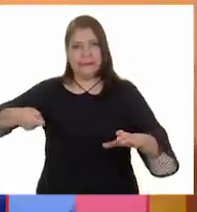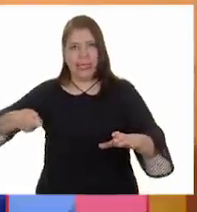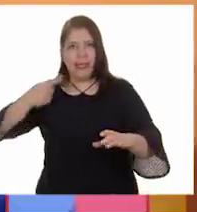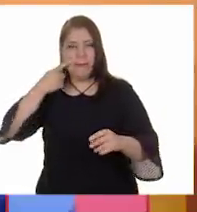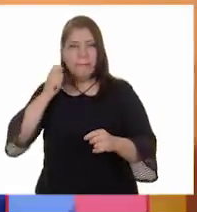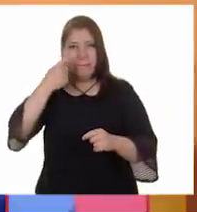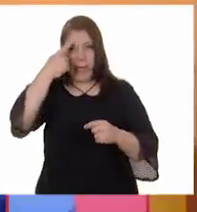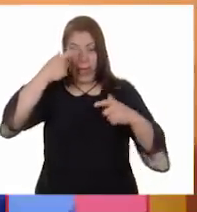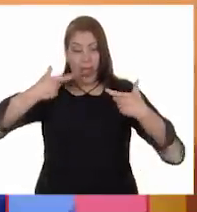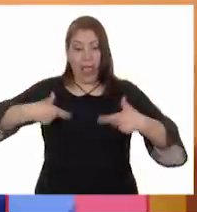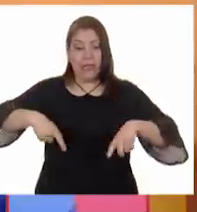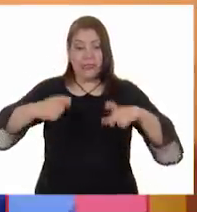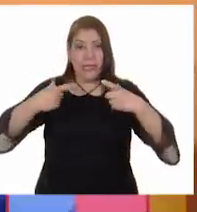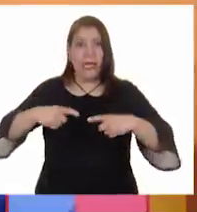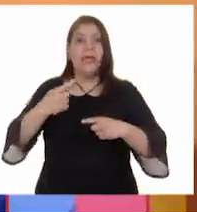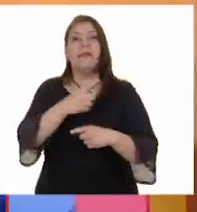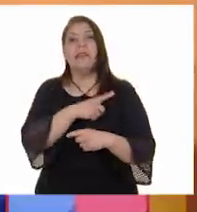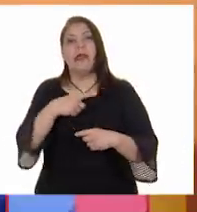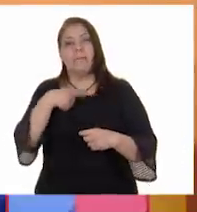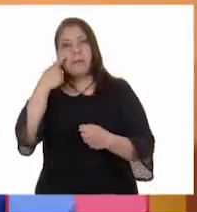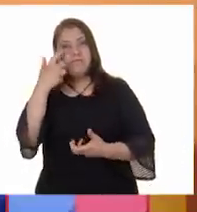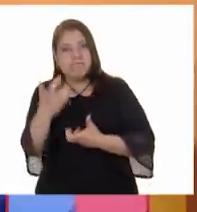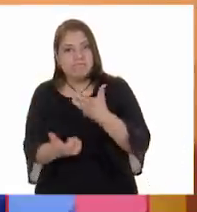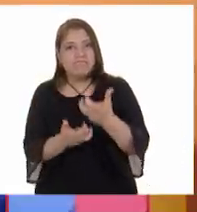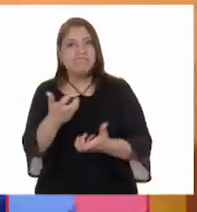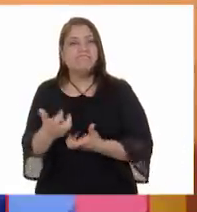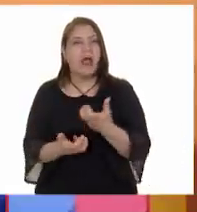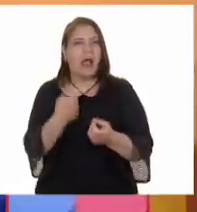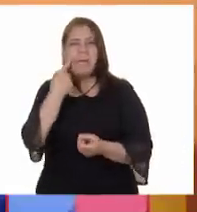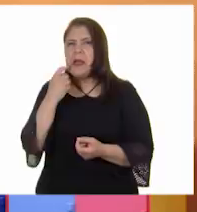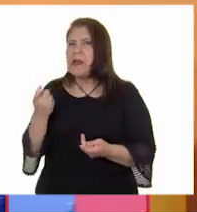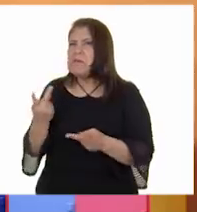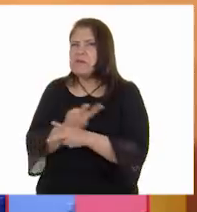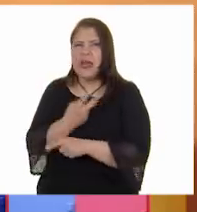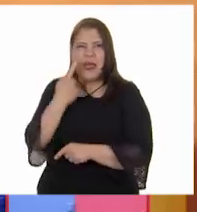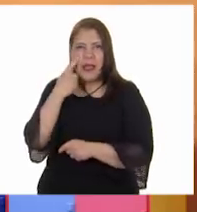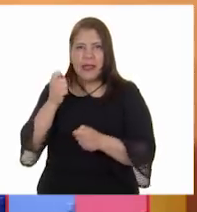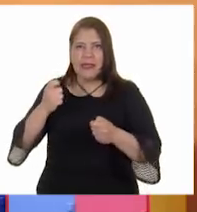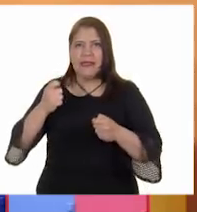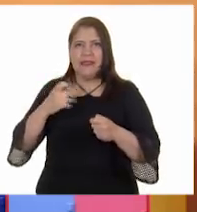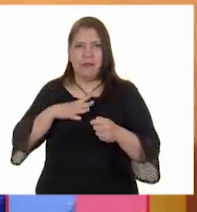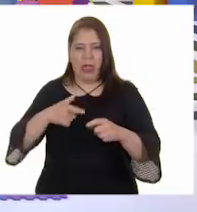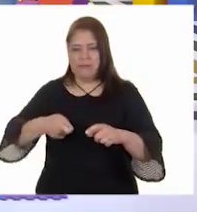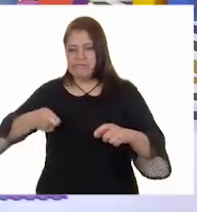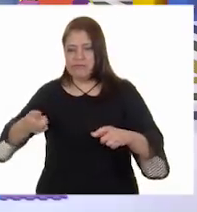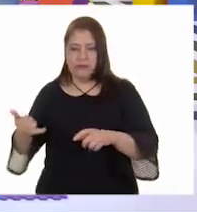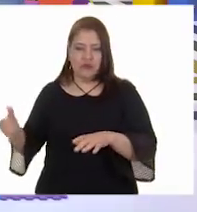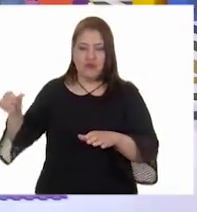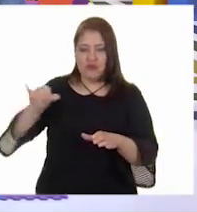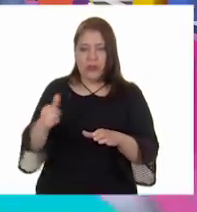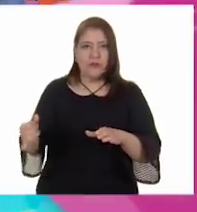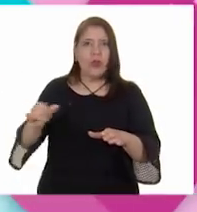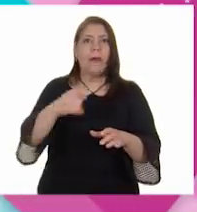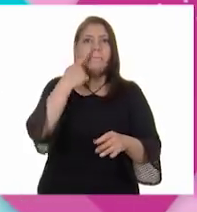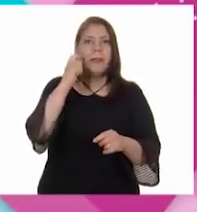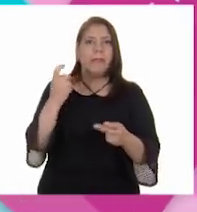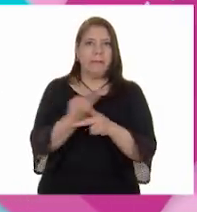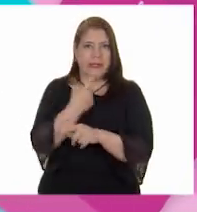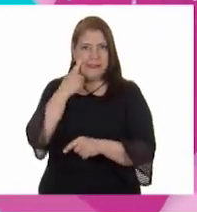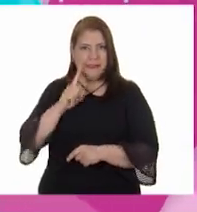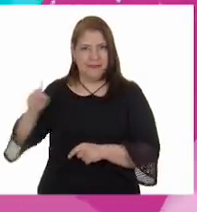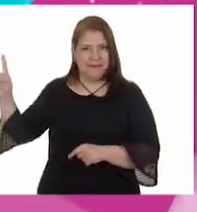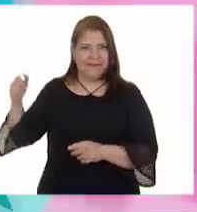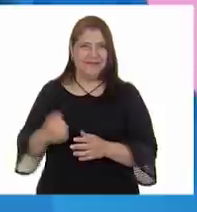que ponerlo a calentar, sí. Exacto, entonces, ¿qué pasa en el sartén? Vamos a verlo. A ver, vamos a ver este experimento. ¡Córrelo!